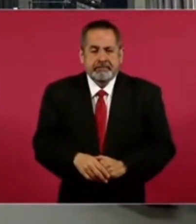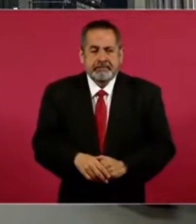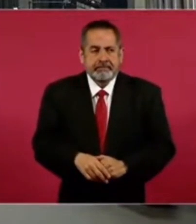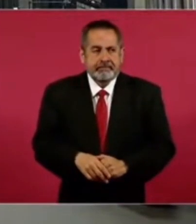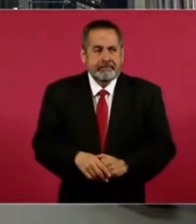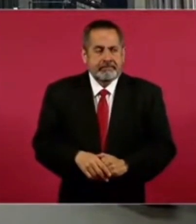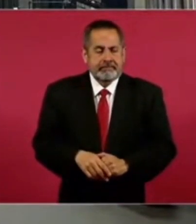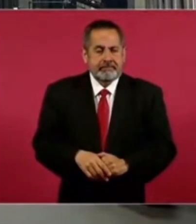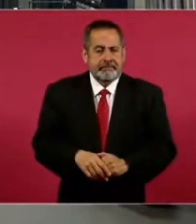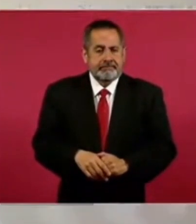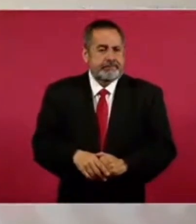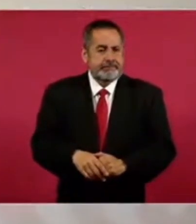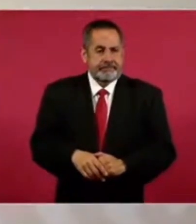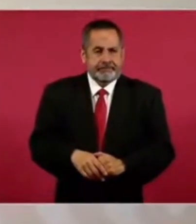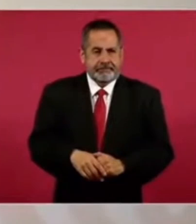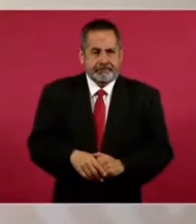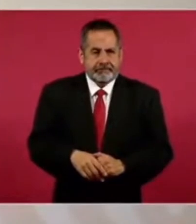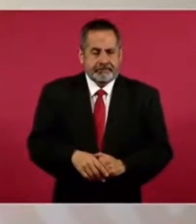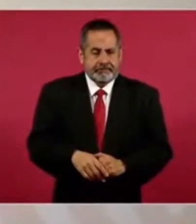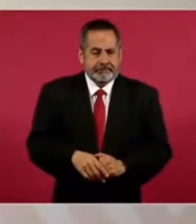Y